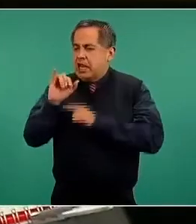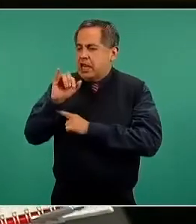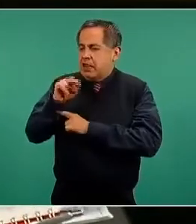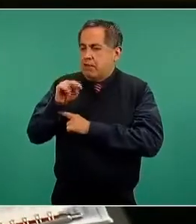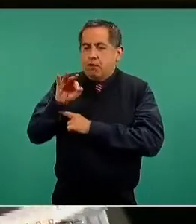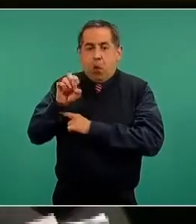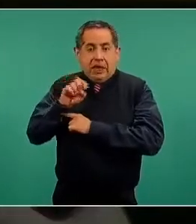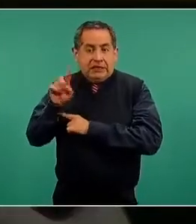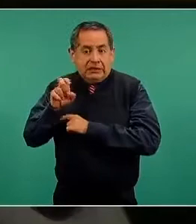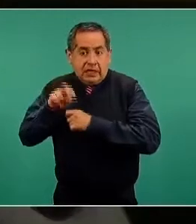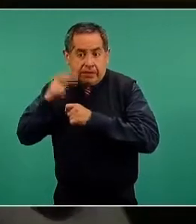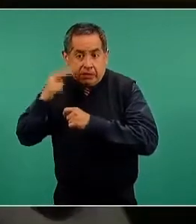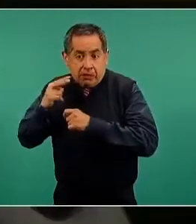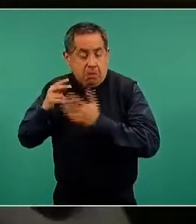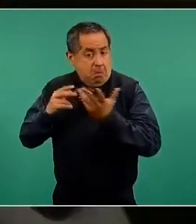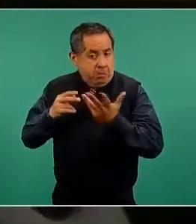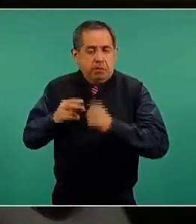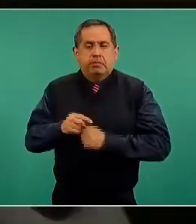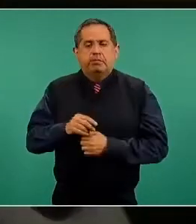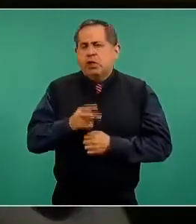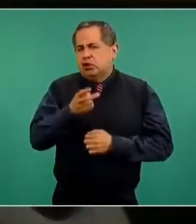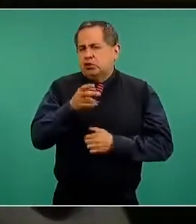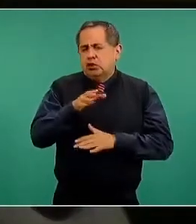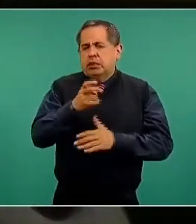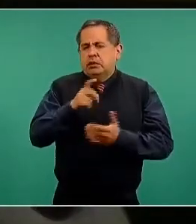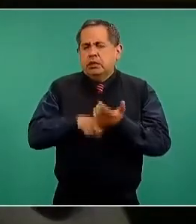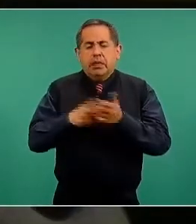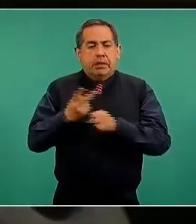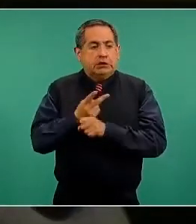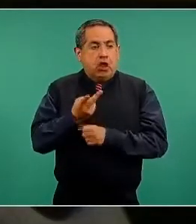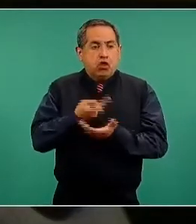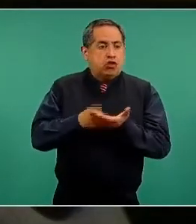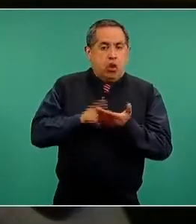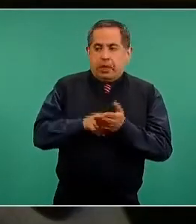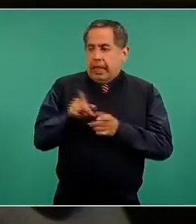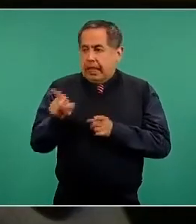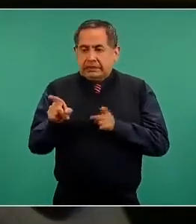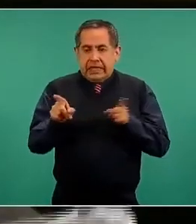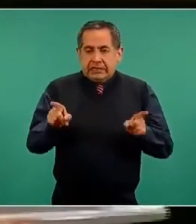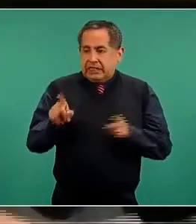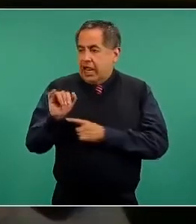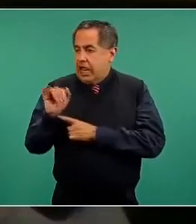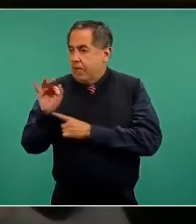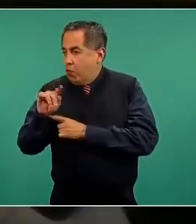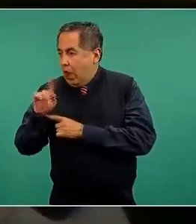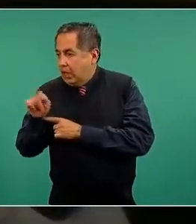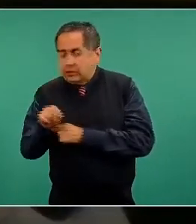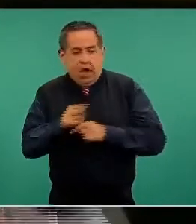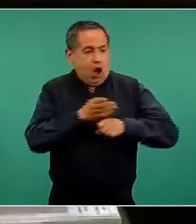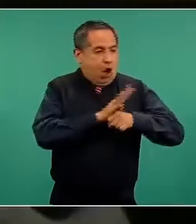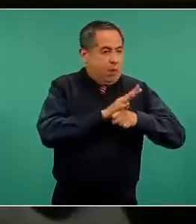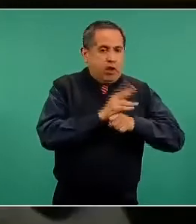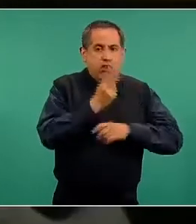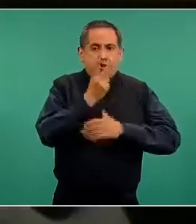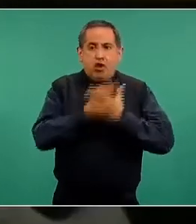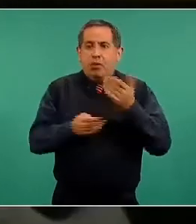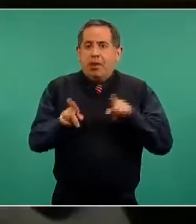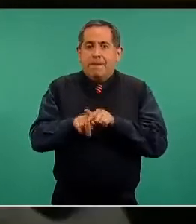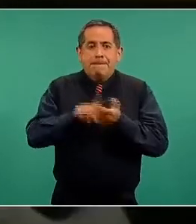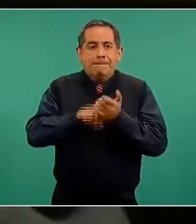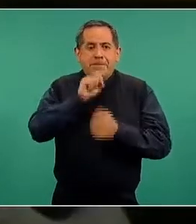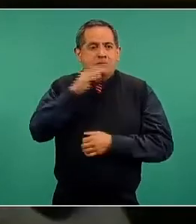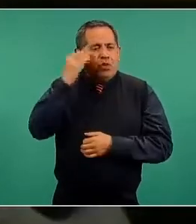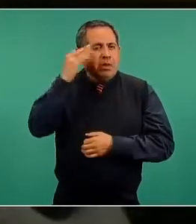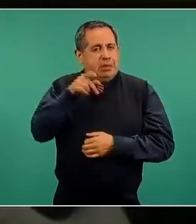¿qué implicaciones tendría en cuanto a la coexistencia de ambos virus en esta temporada, pensando en que el pico de influenza suele llegar en